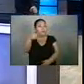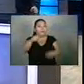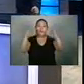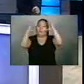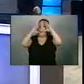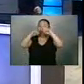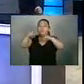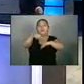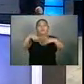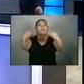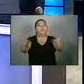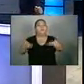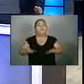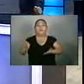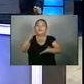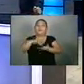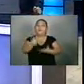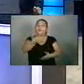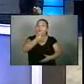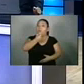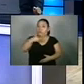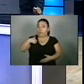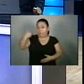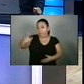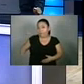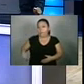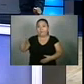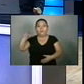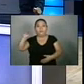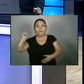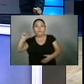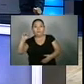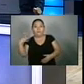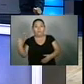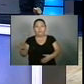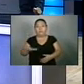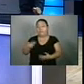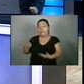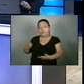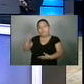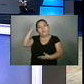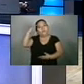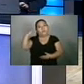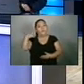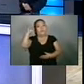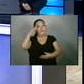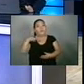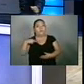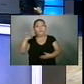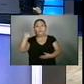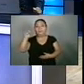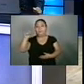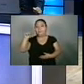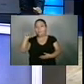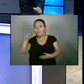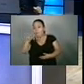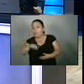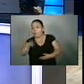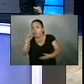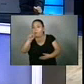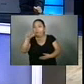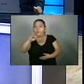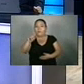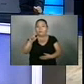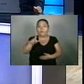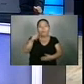Buenas noches, bienvenidos a esta emisión de Noticiero Hechos. Les saluda Néstor Hernández junto con Roxana Webb a esta hora en el día martes 12 de julio. Roxana, buenas